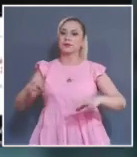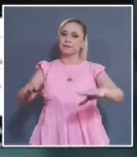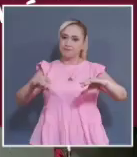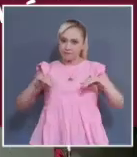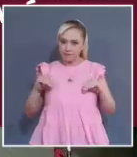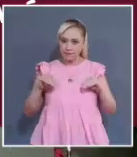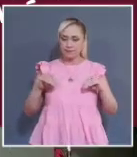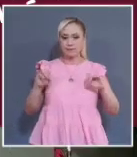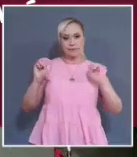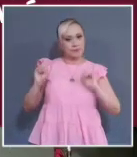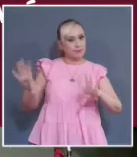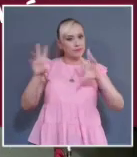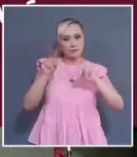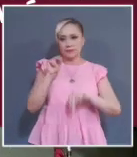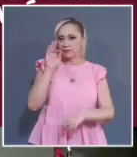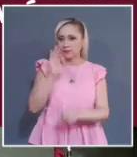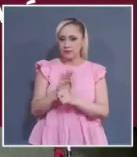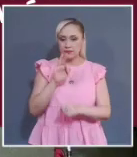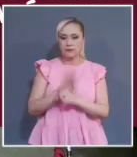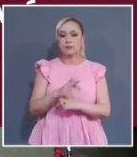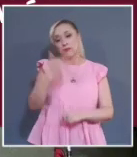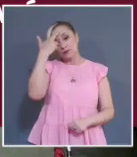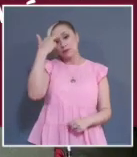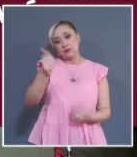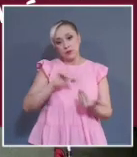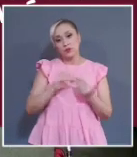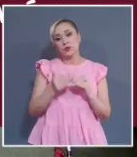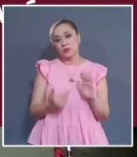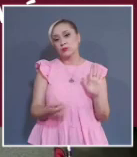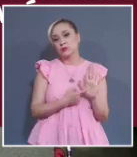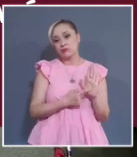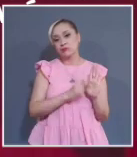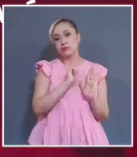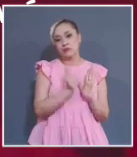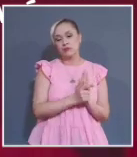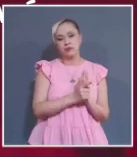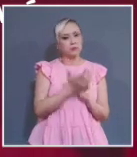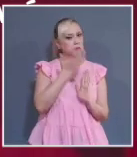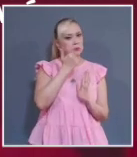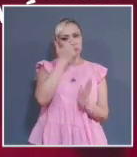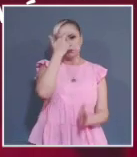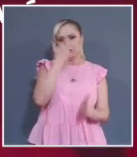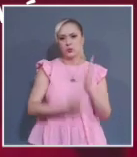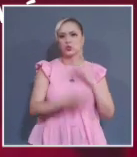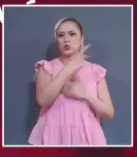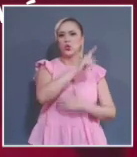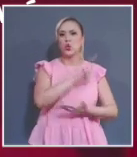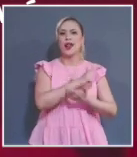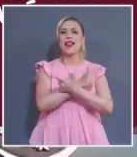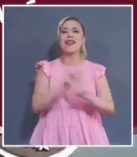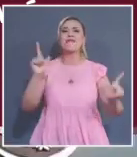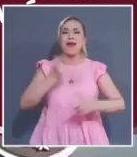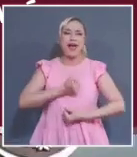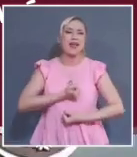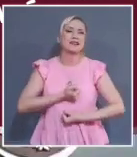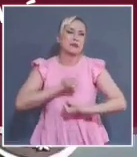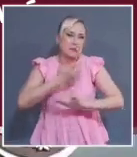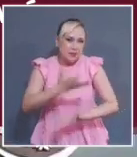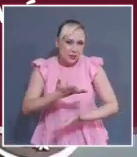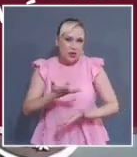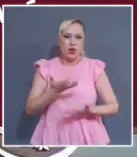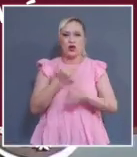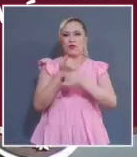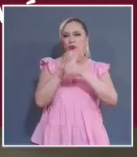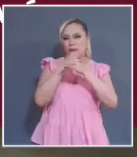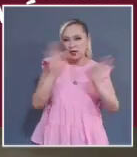está debidamente fundada y motivada y no implica una violación al derecho de libertad de expresión o de acceso a la información. Pues de